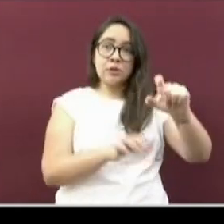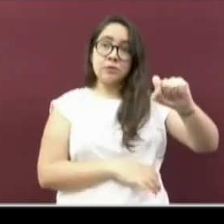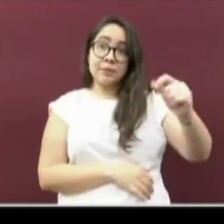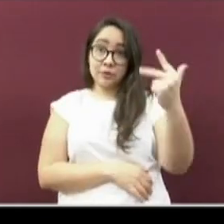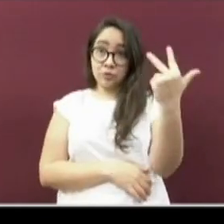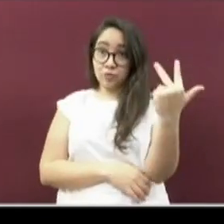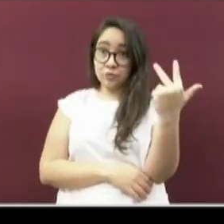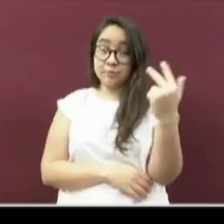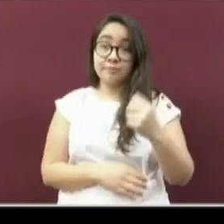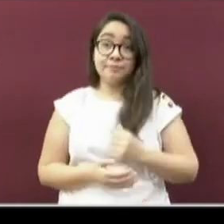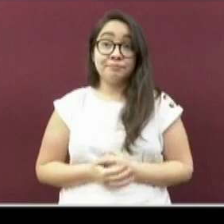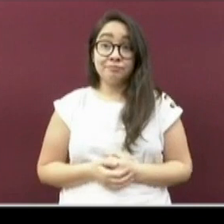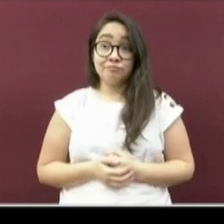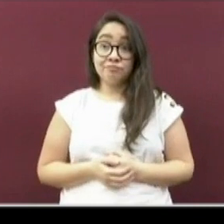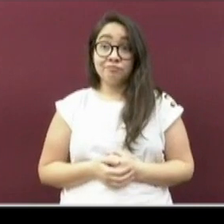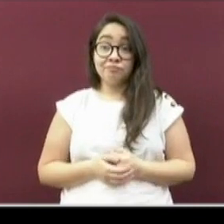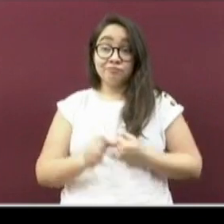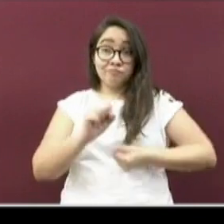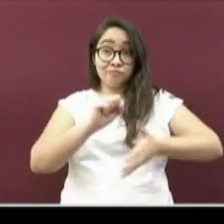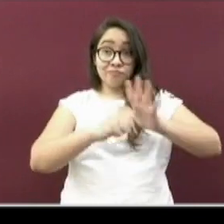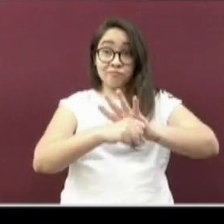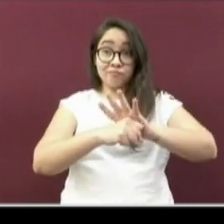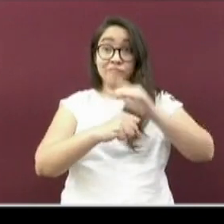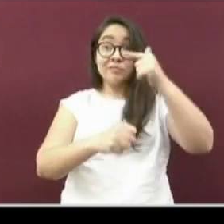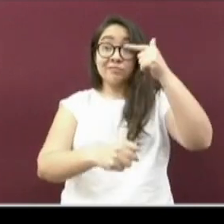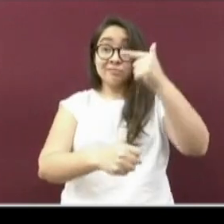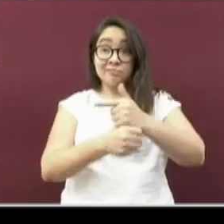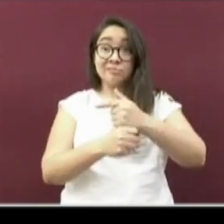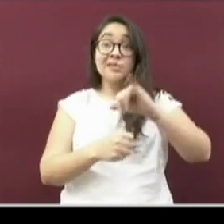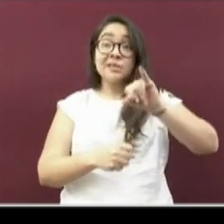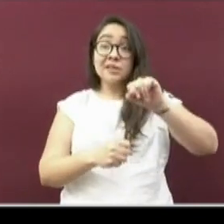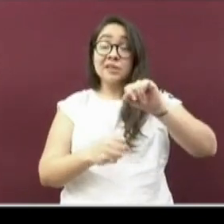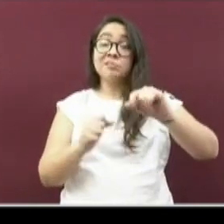14.628. Positivos,